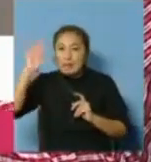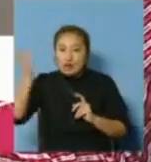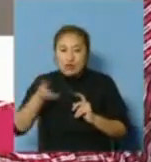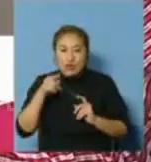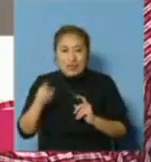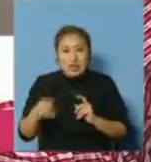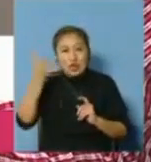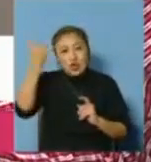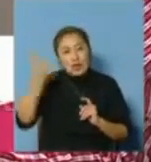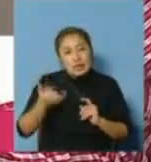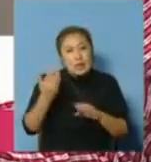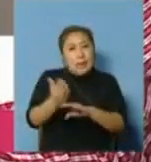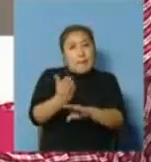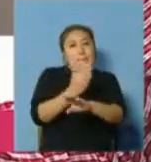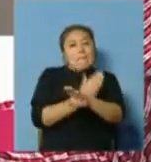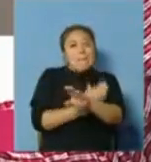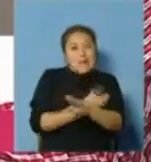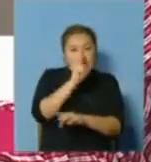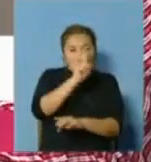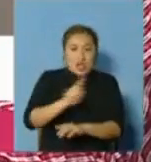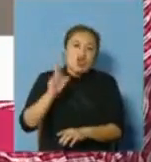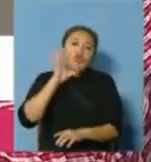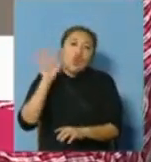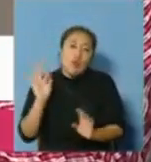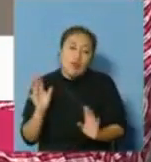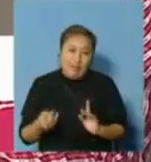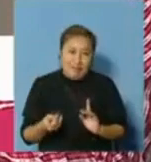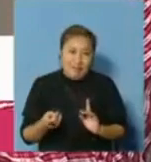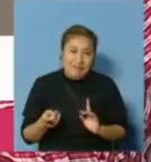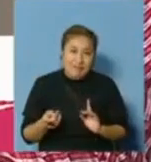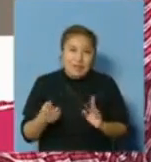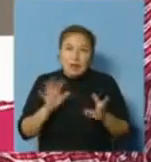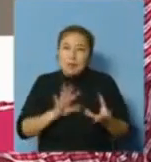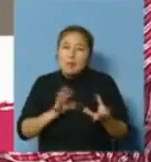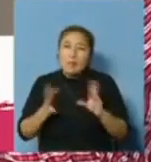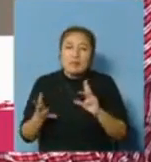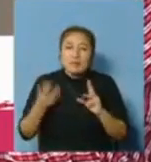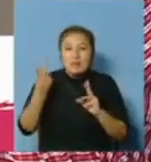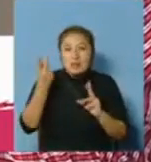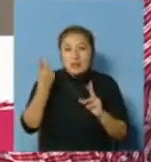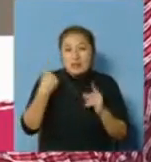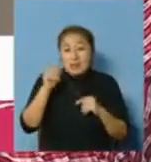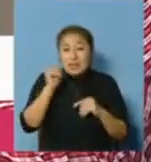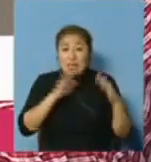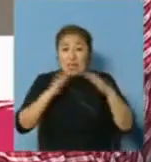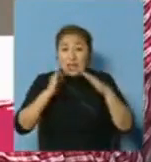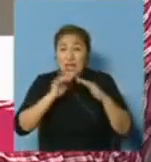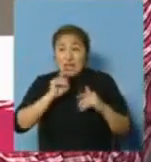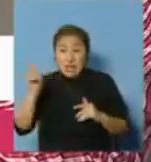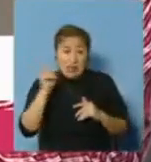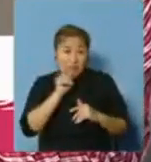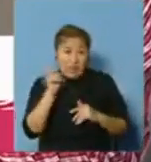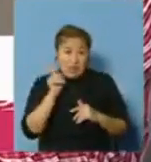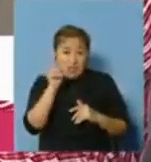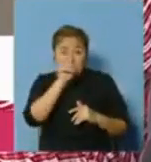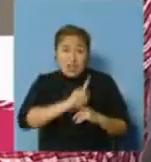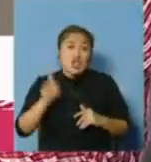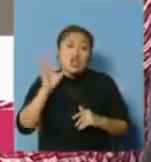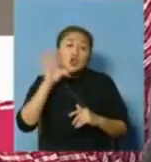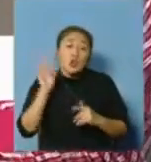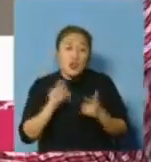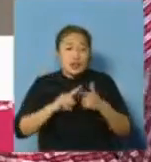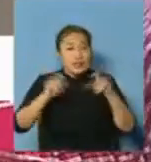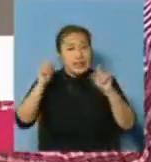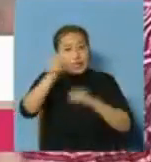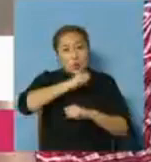tiene menor consumo 150 que es algo muy yo en mi casa tengo 50 que una heladera